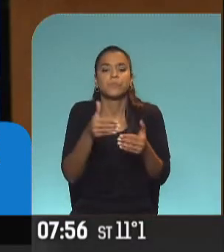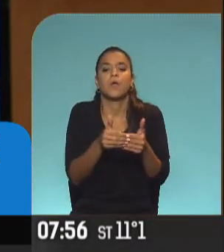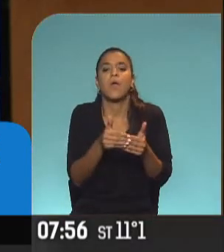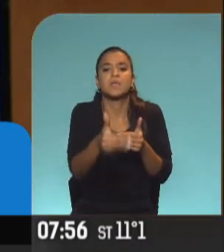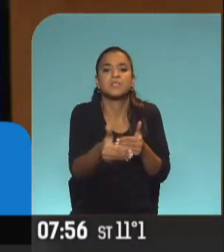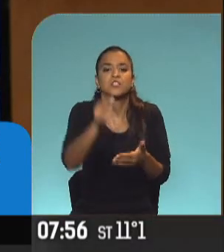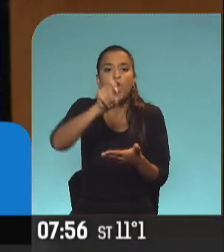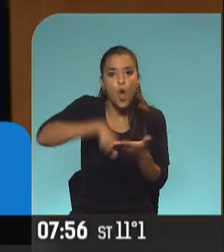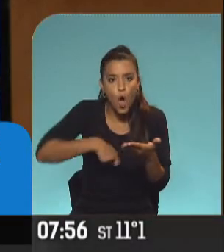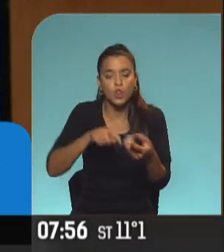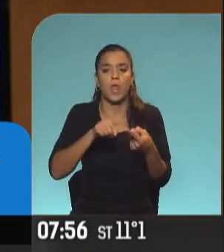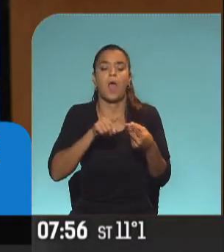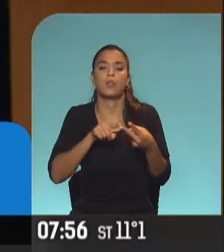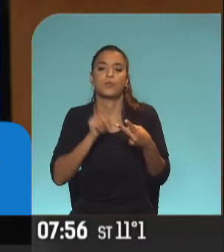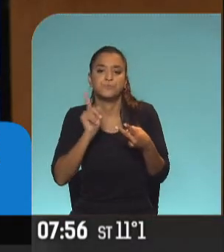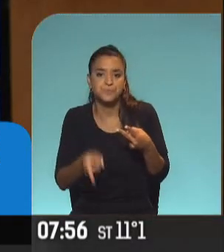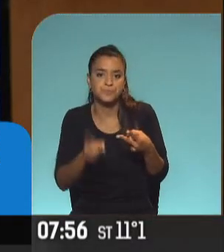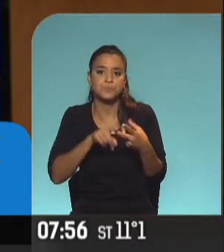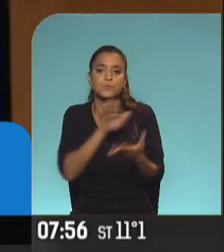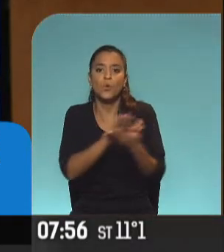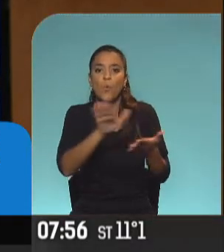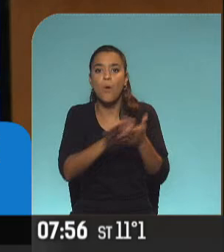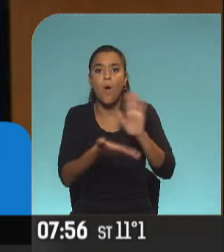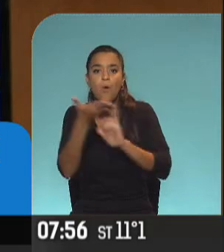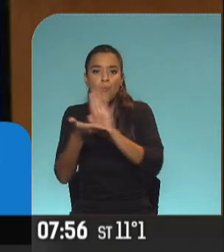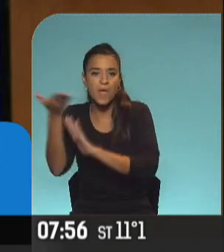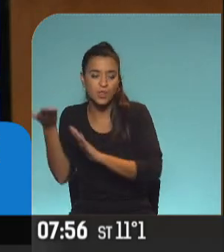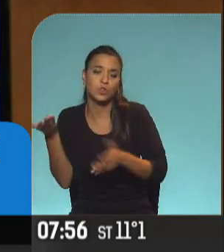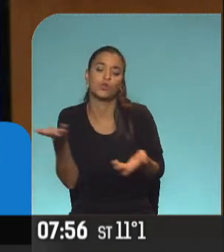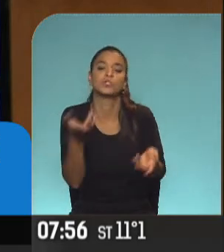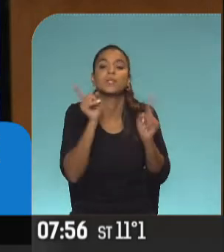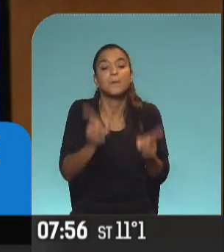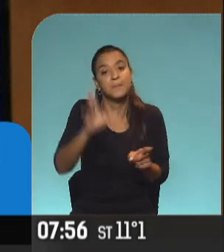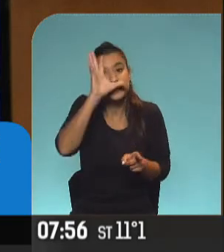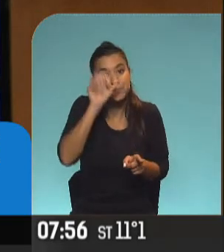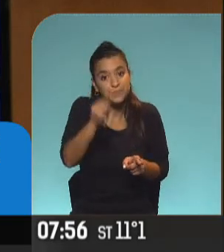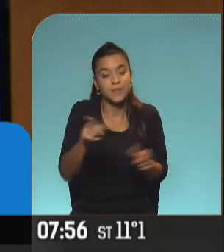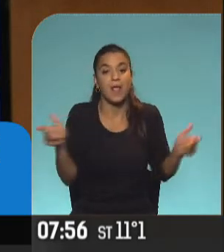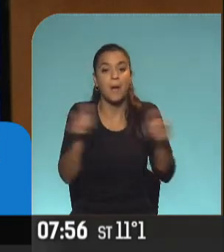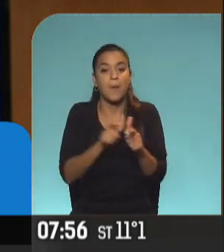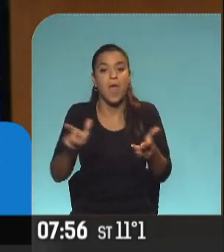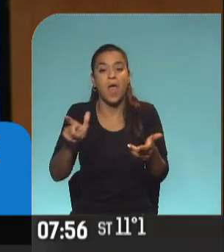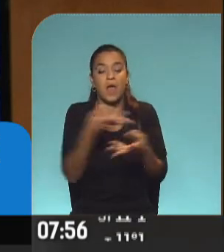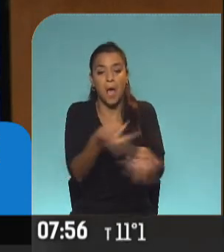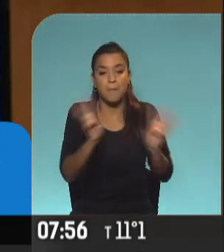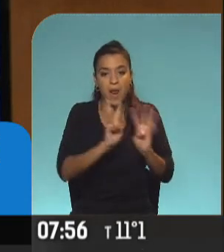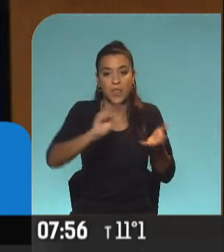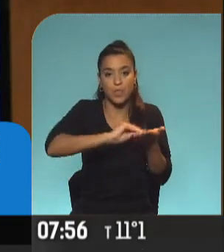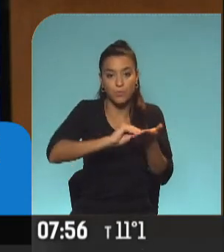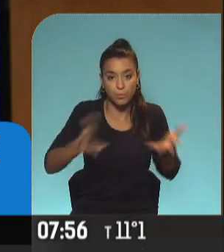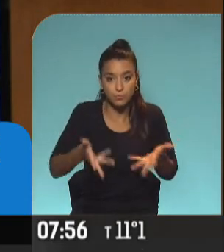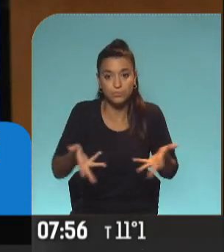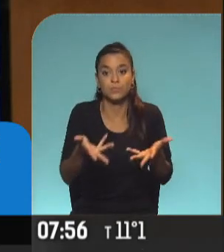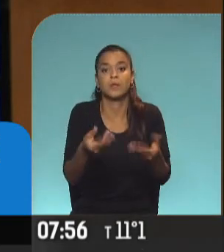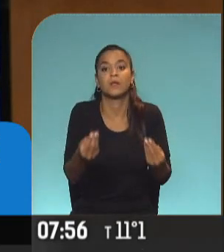tiene los contratos, por lo que implican los nuevos aumentos. Y recordemos también que en la Cámara de Diputados quien promovió este